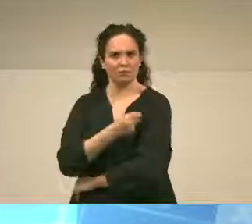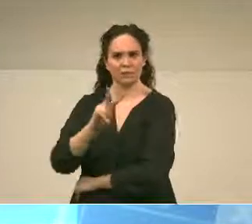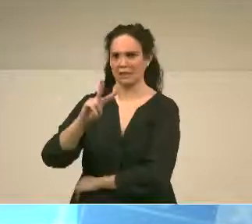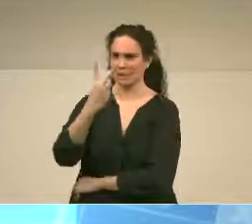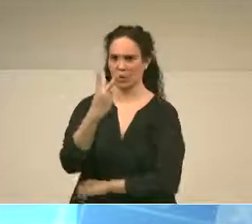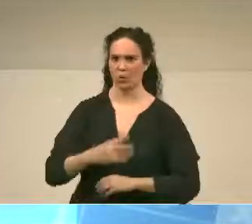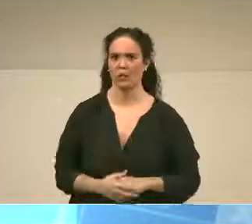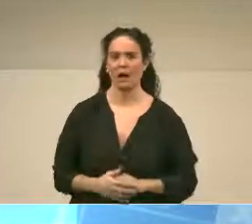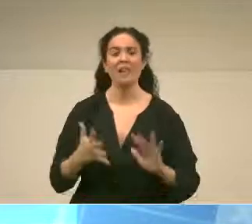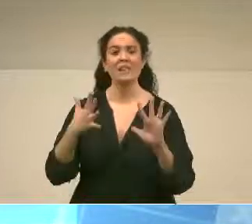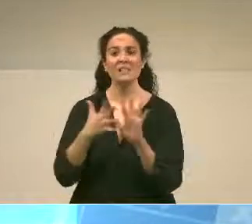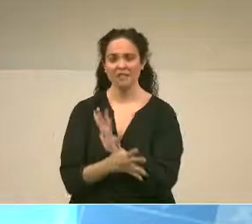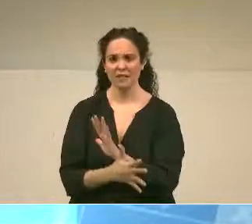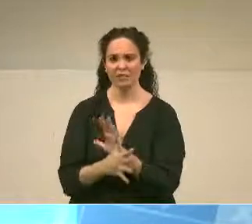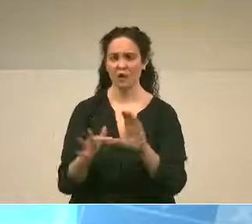significa que el